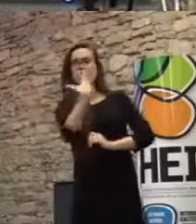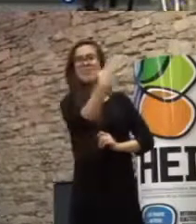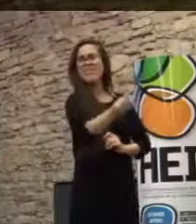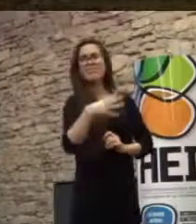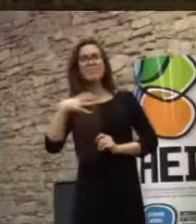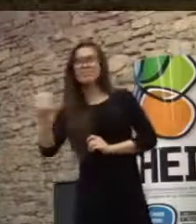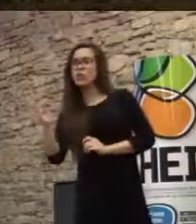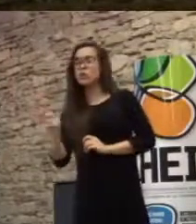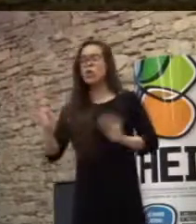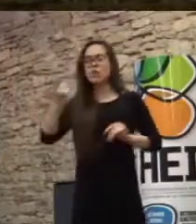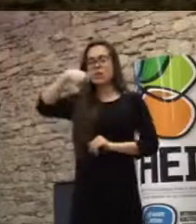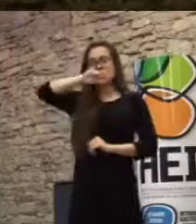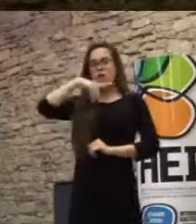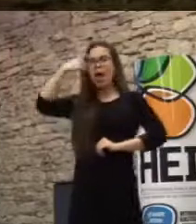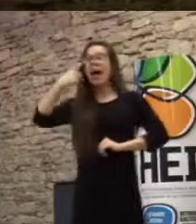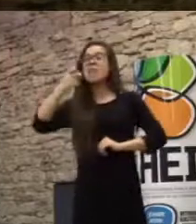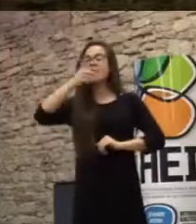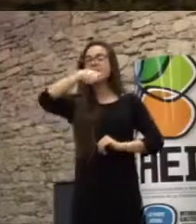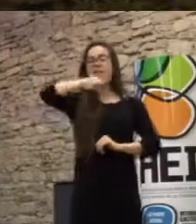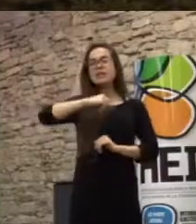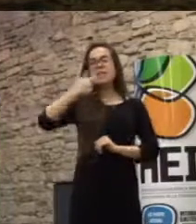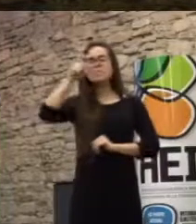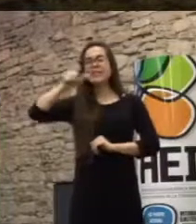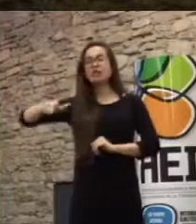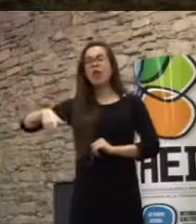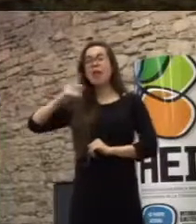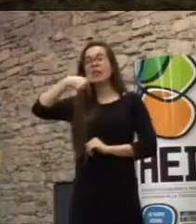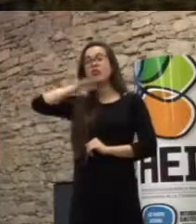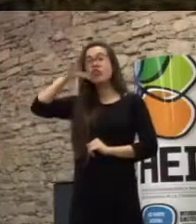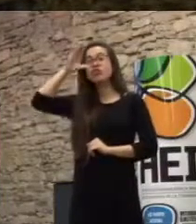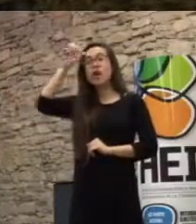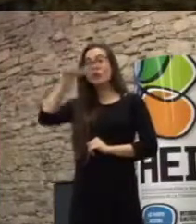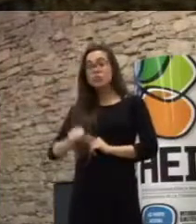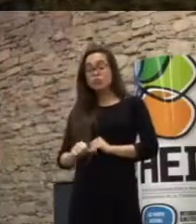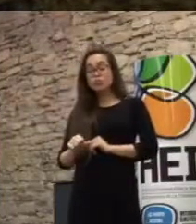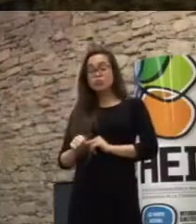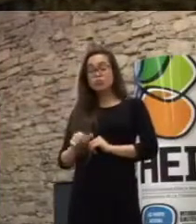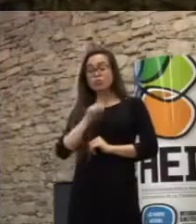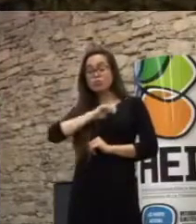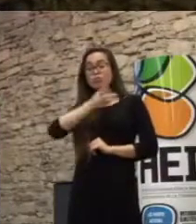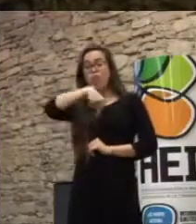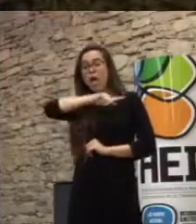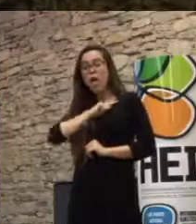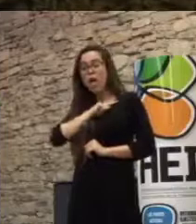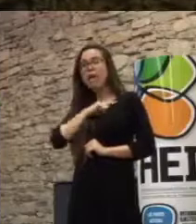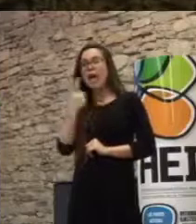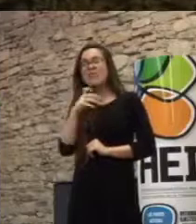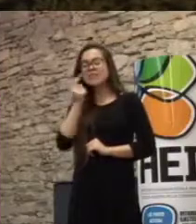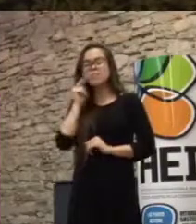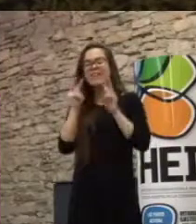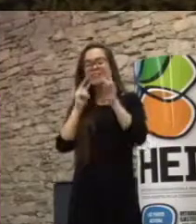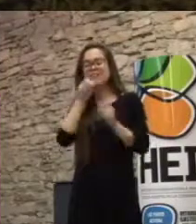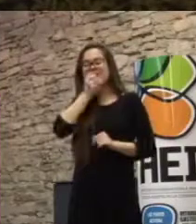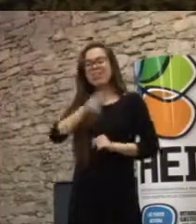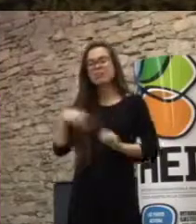surfear por la mente de las personas que nos escuchan para que todo el mundo nos pueda entender me esté explicando seguro